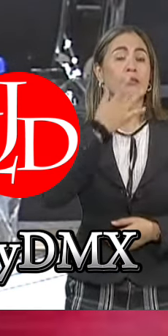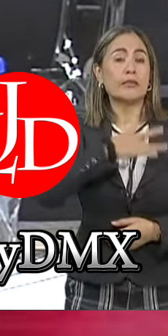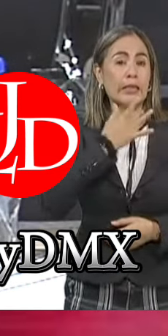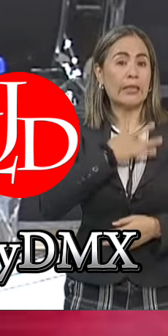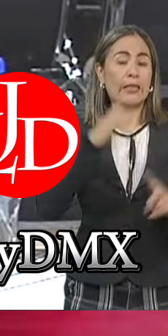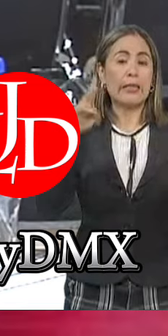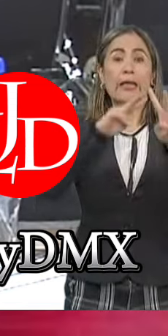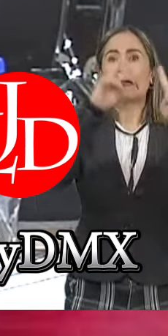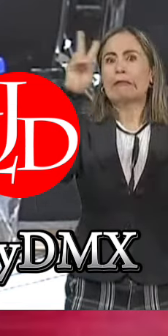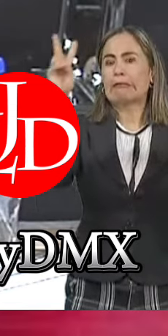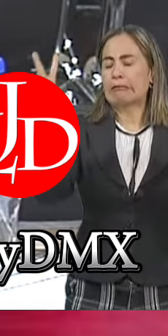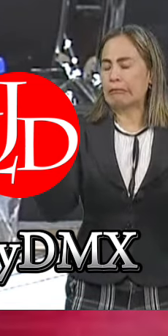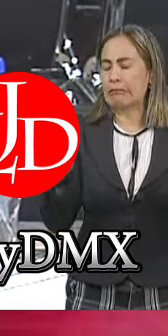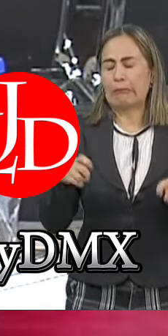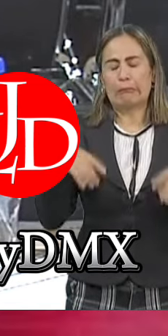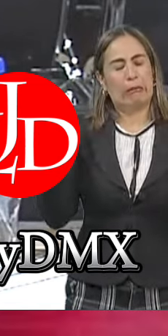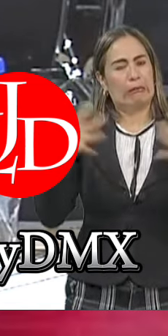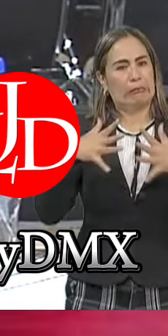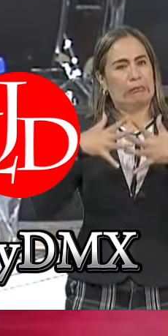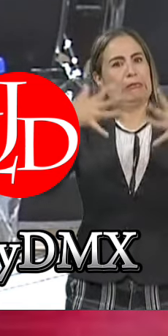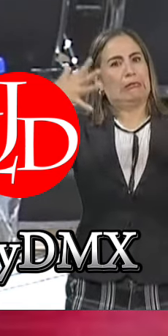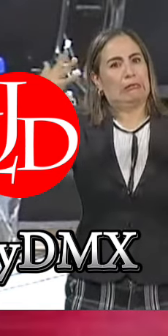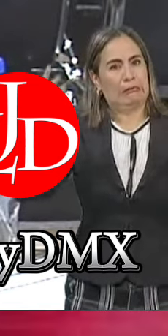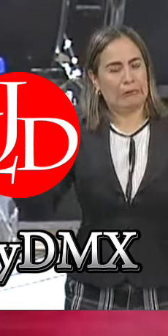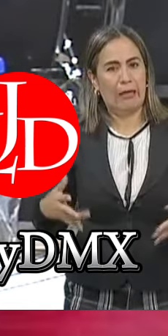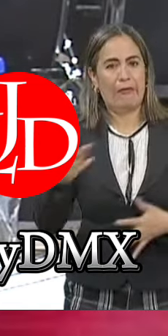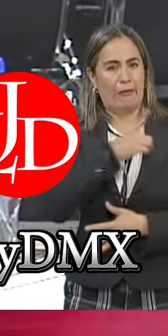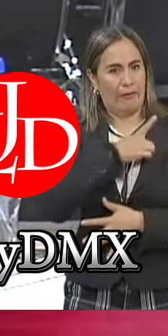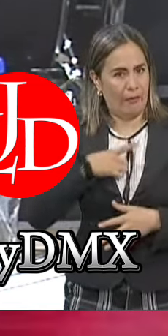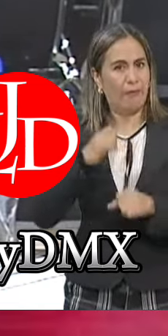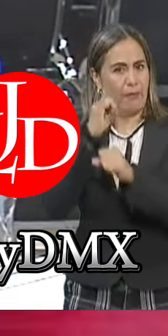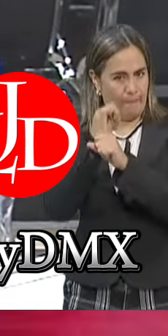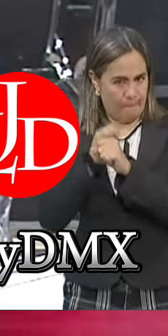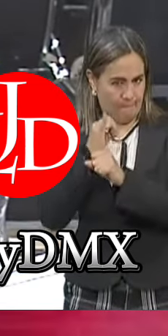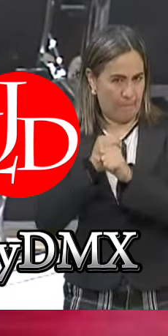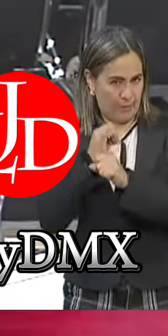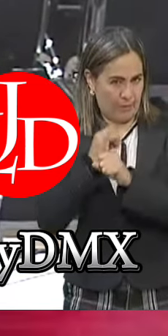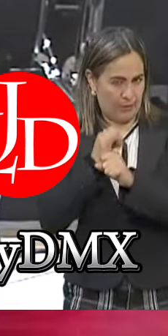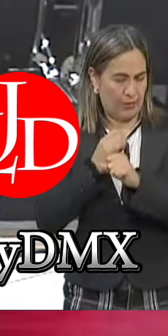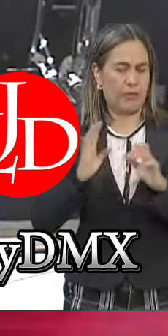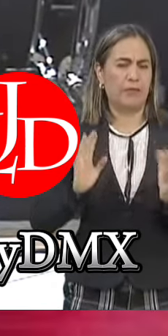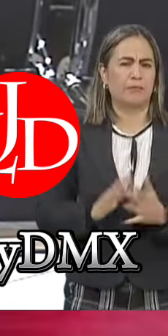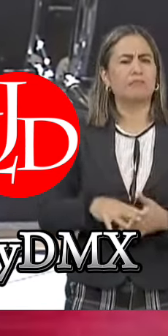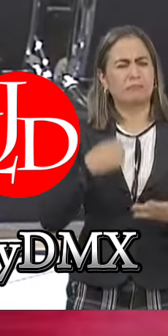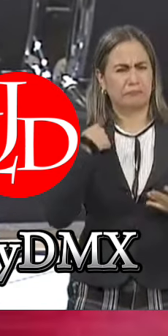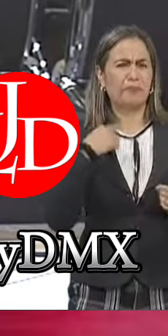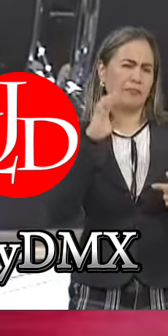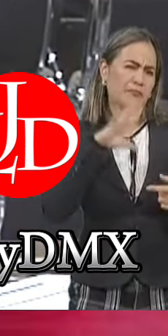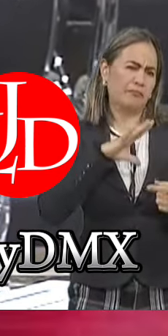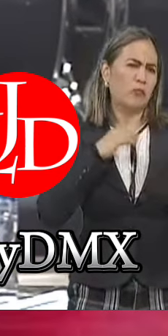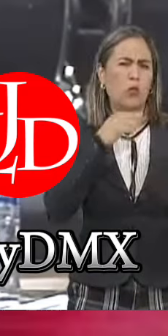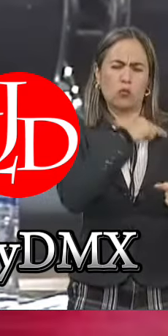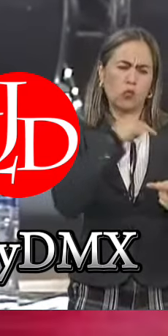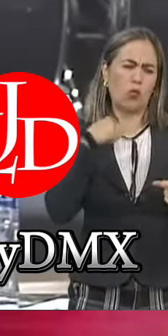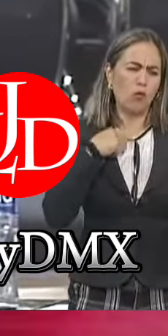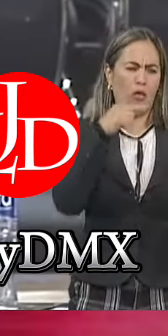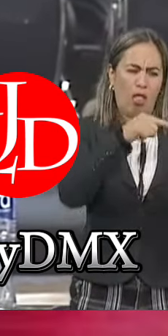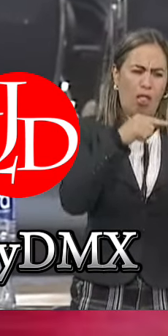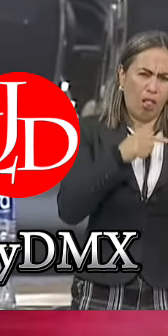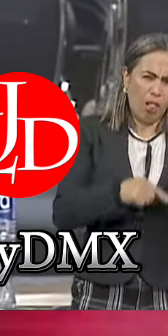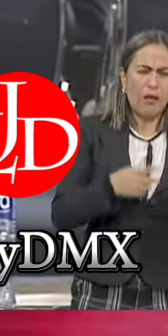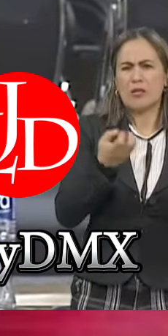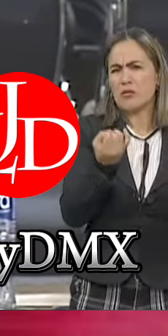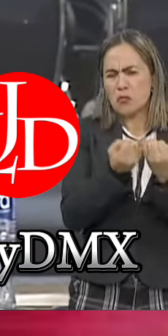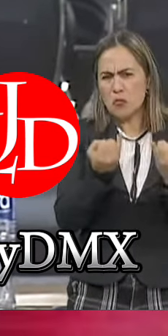tamaño de una montaña y que debe investigarse hay señalamientos para tratar de equiparar las cosas sobre nosotros también que se